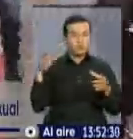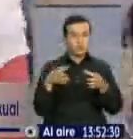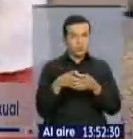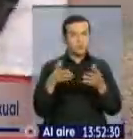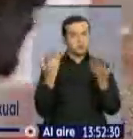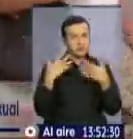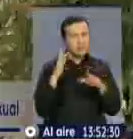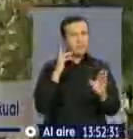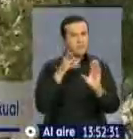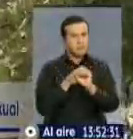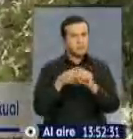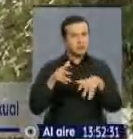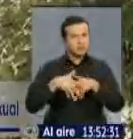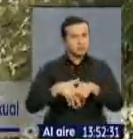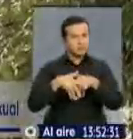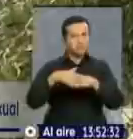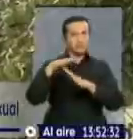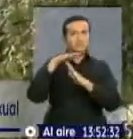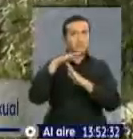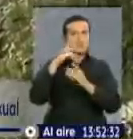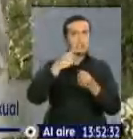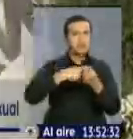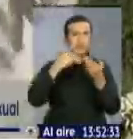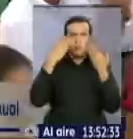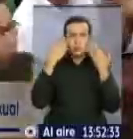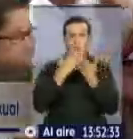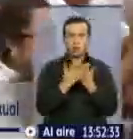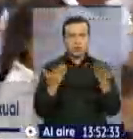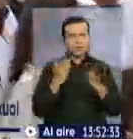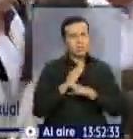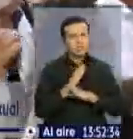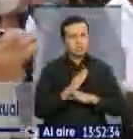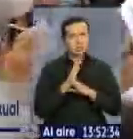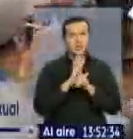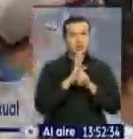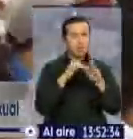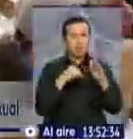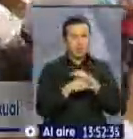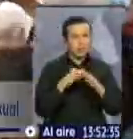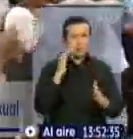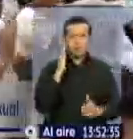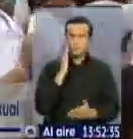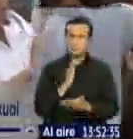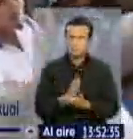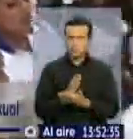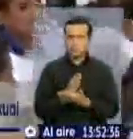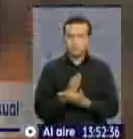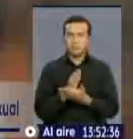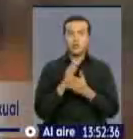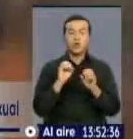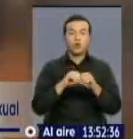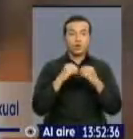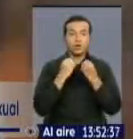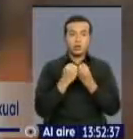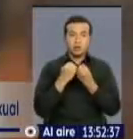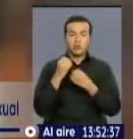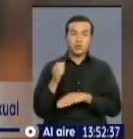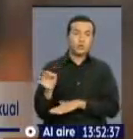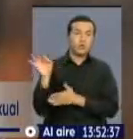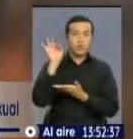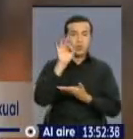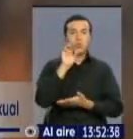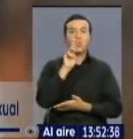han participado de protestas pacíficas en Quito y Guayaquil en rechazo a los abusos sexuales. El coordinador de la organización, Wilmer Santa